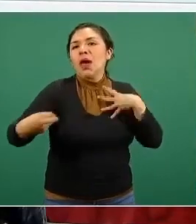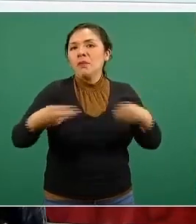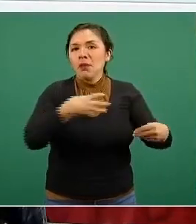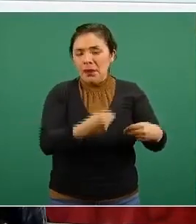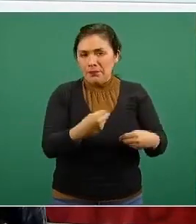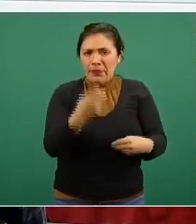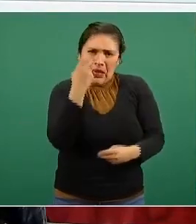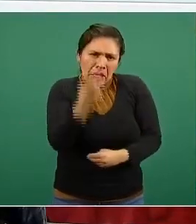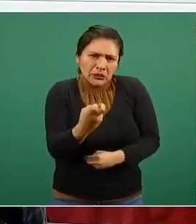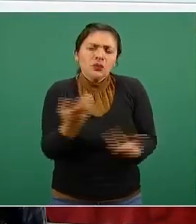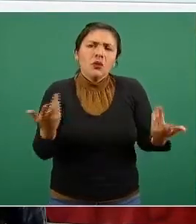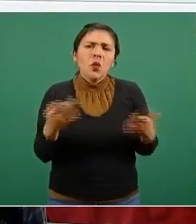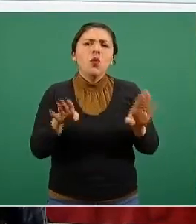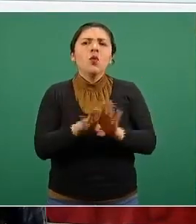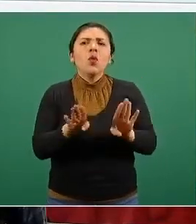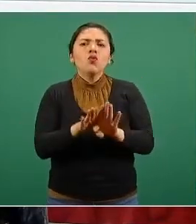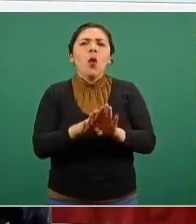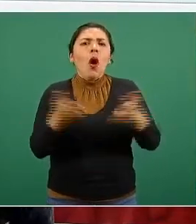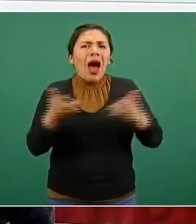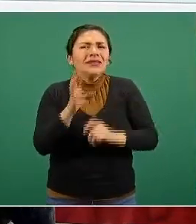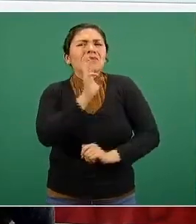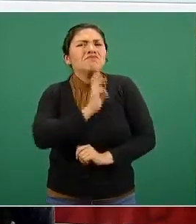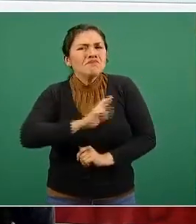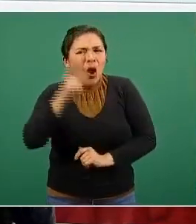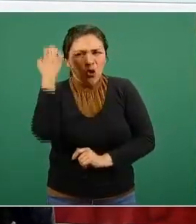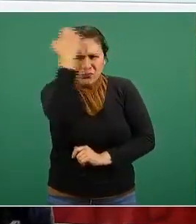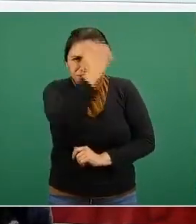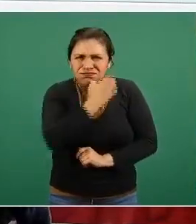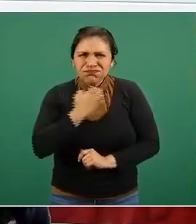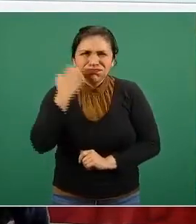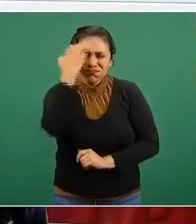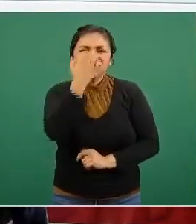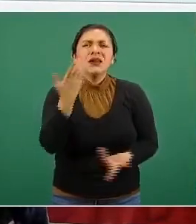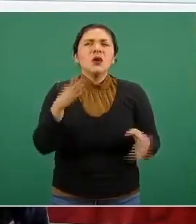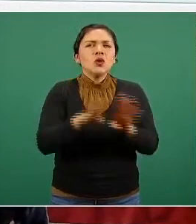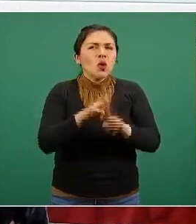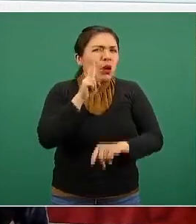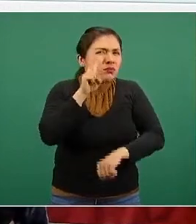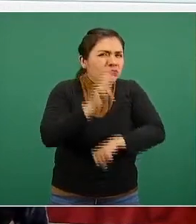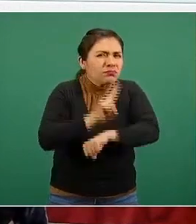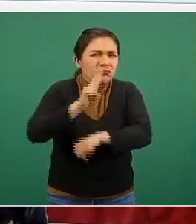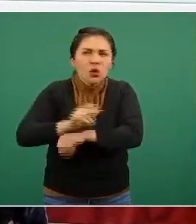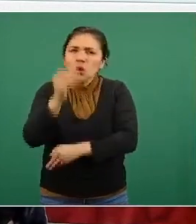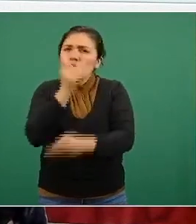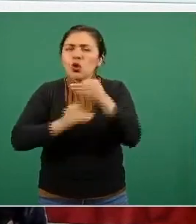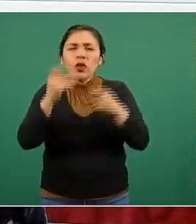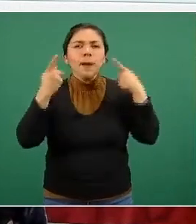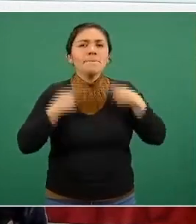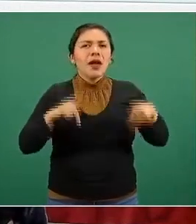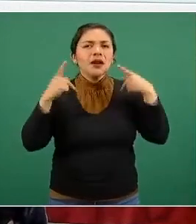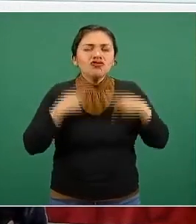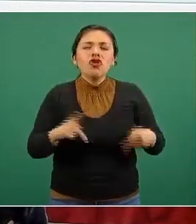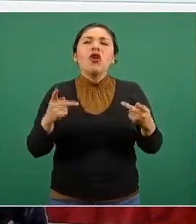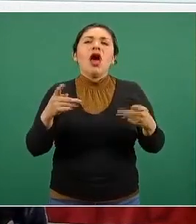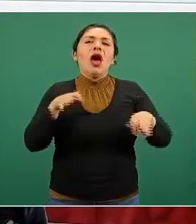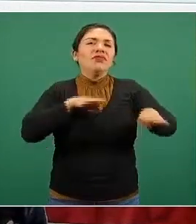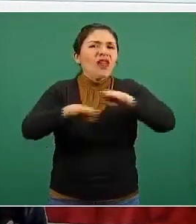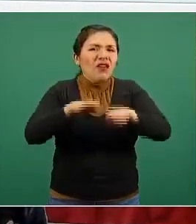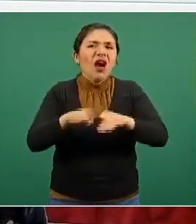efectos, lógicamente, de hacer un mejor análisis y contemplar a todos los que volaron, incluida la tripulación,